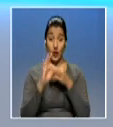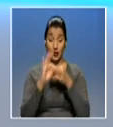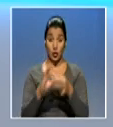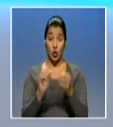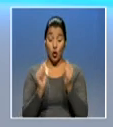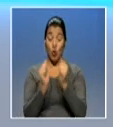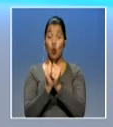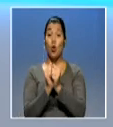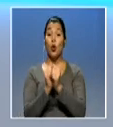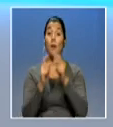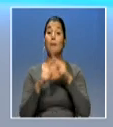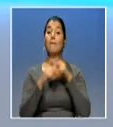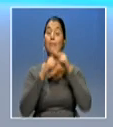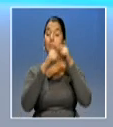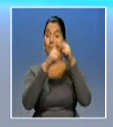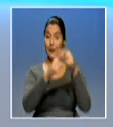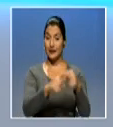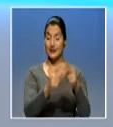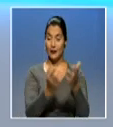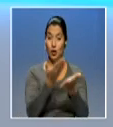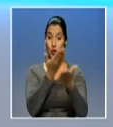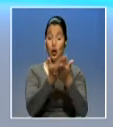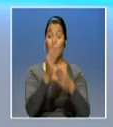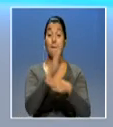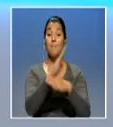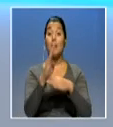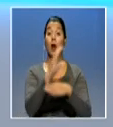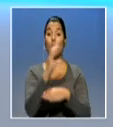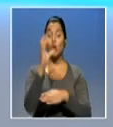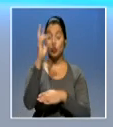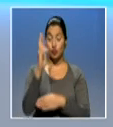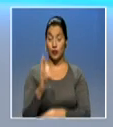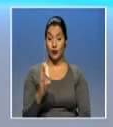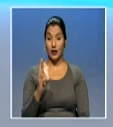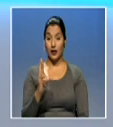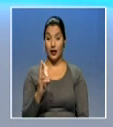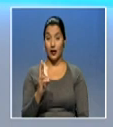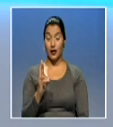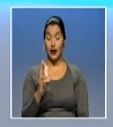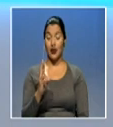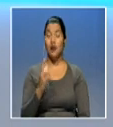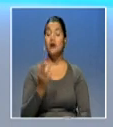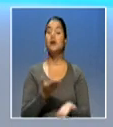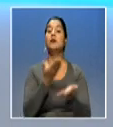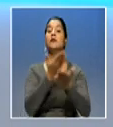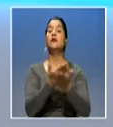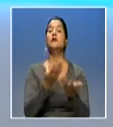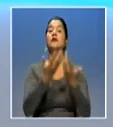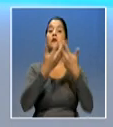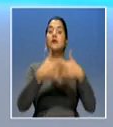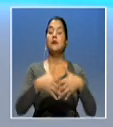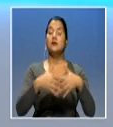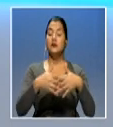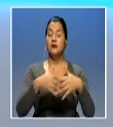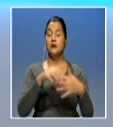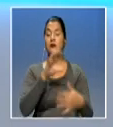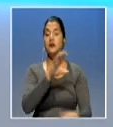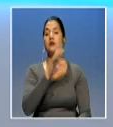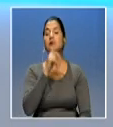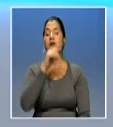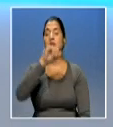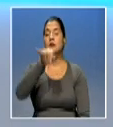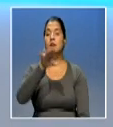crédito que el Banco de Costa Rica le concede a la empresa de mi cliente, don Juan